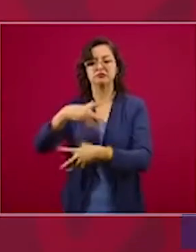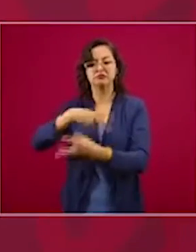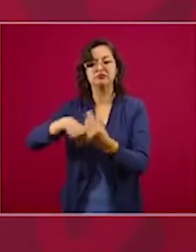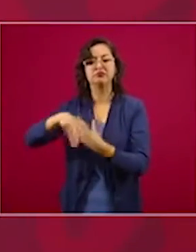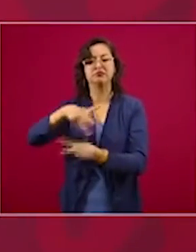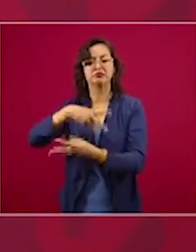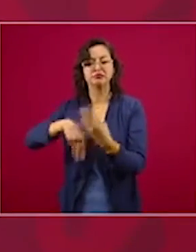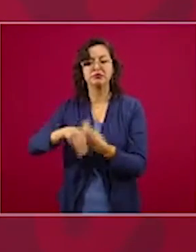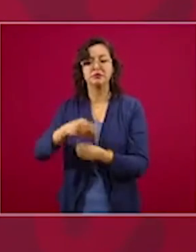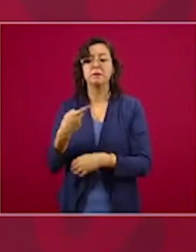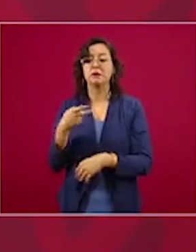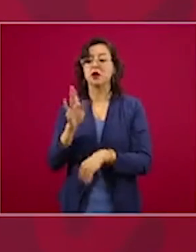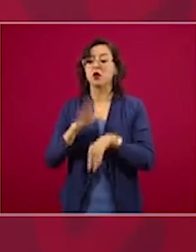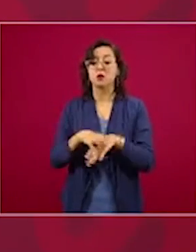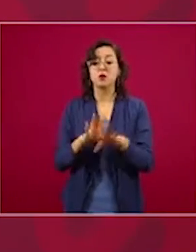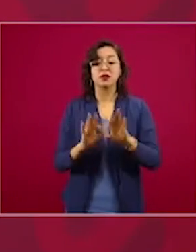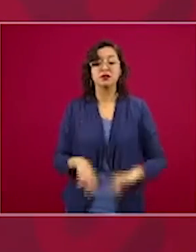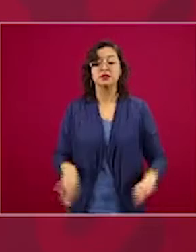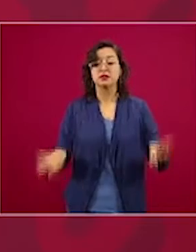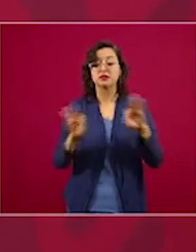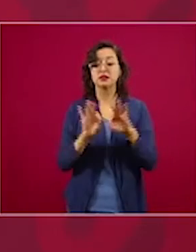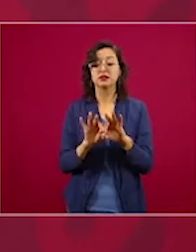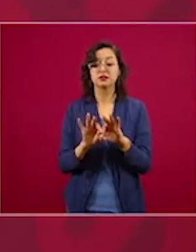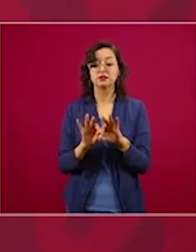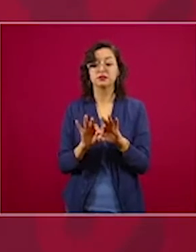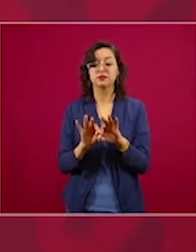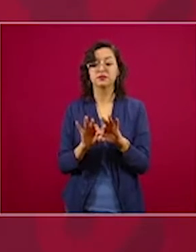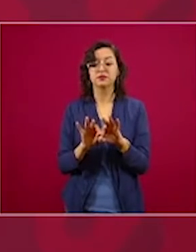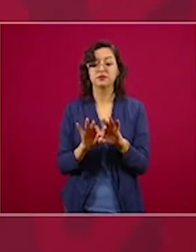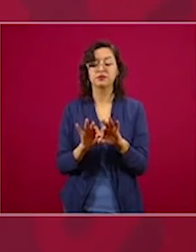todo vamos a